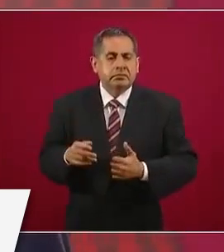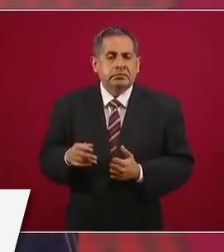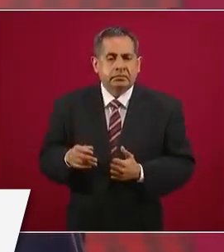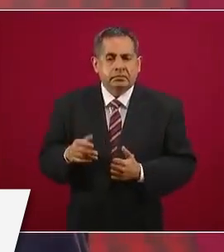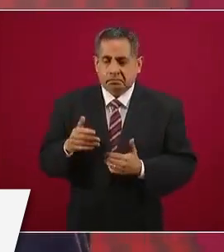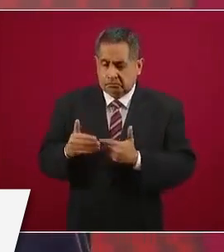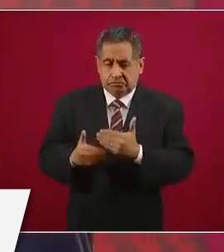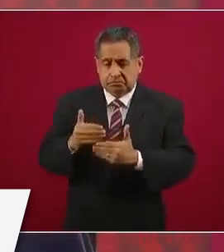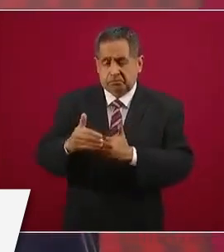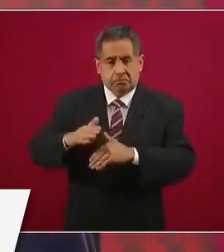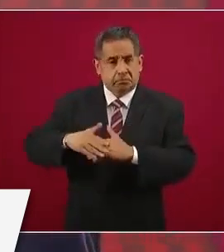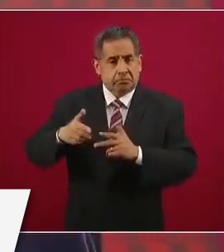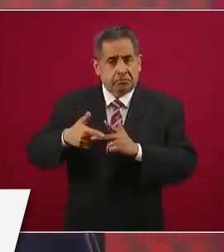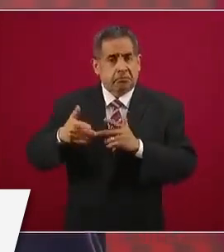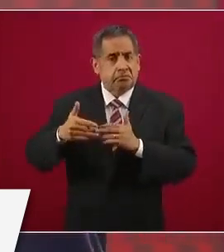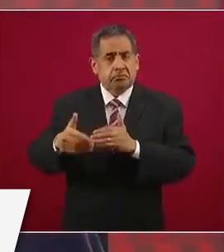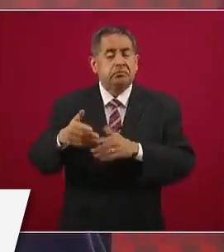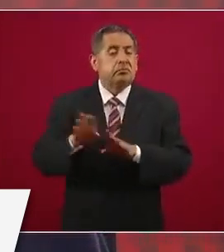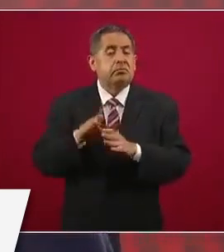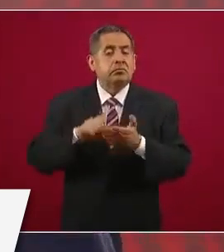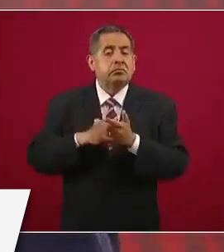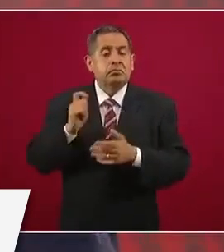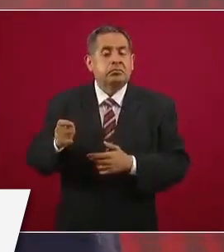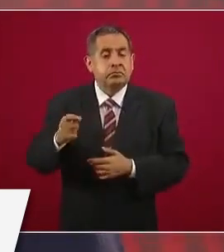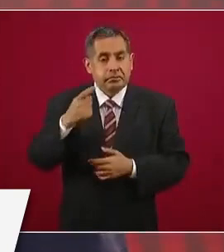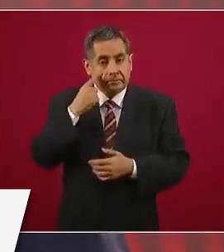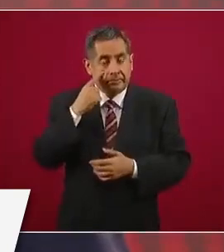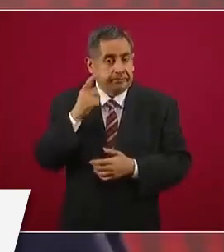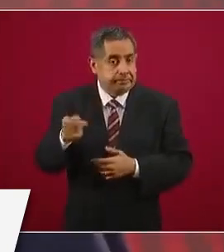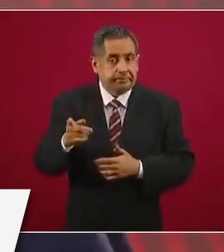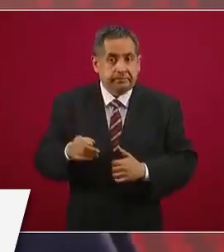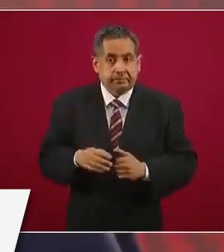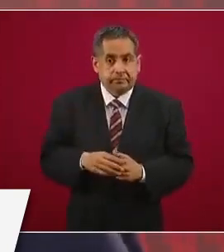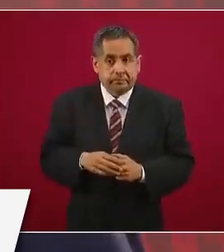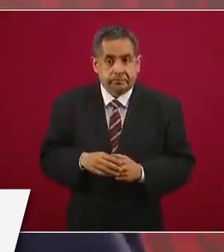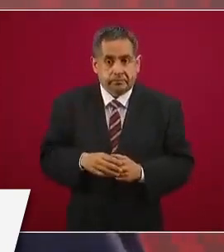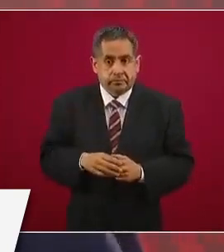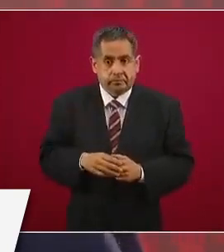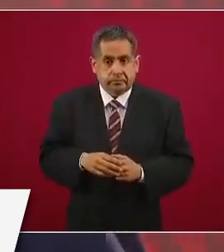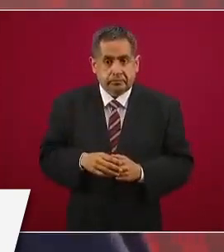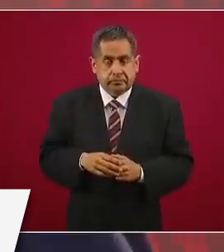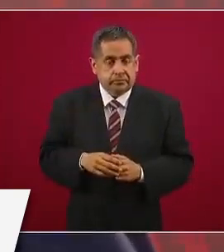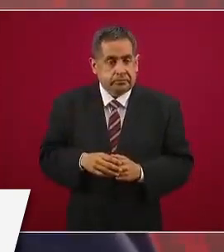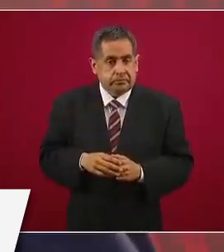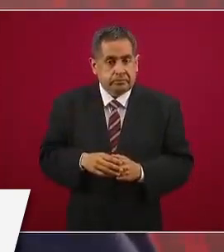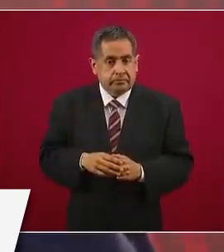Se ha avanzado al grado que